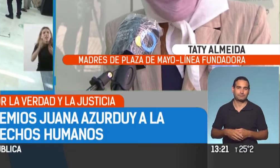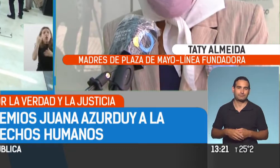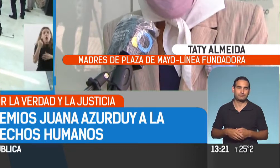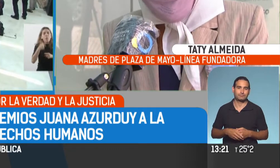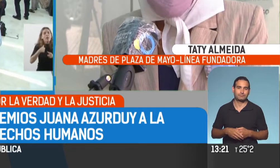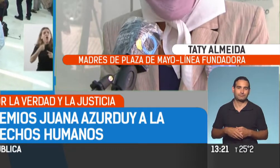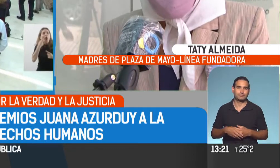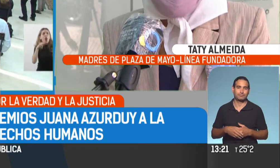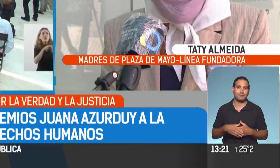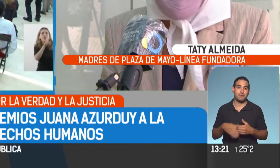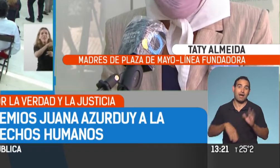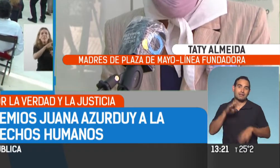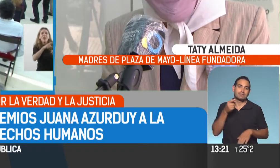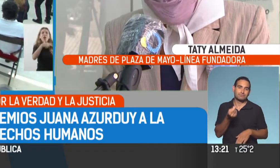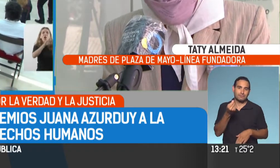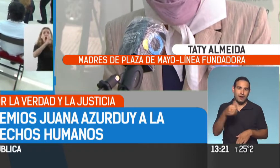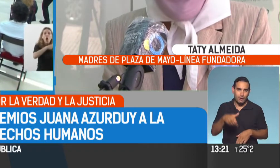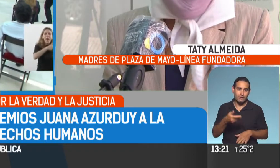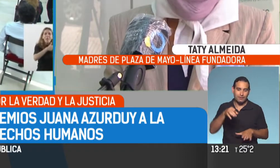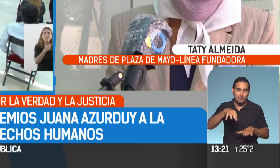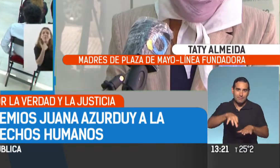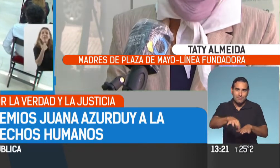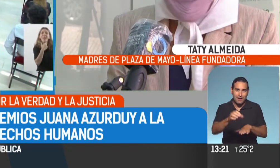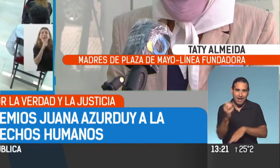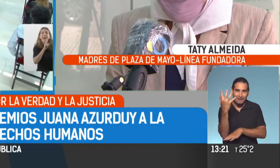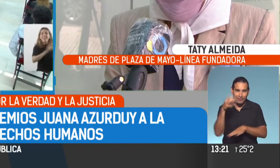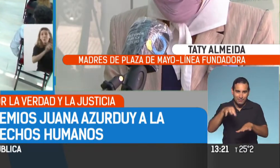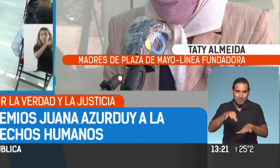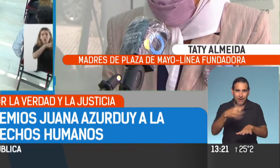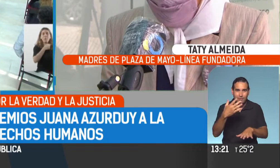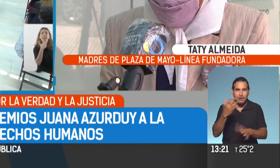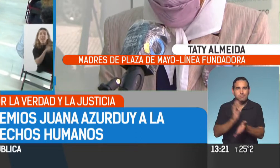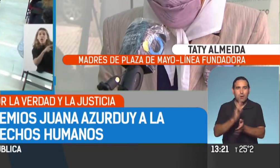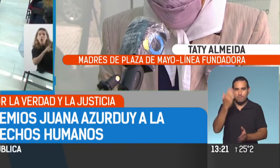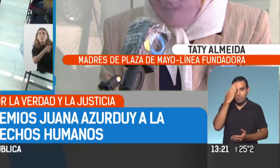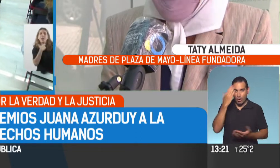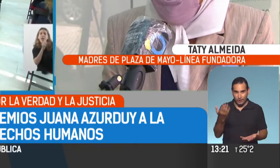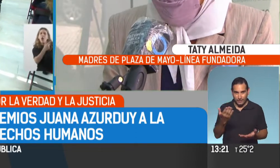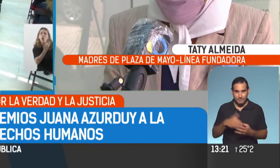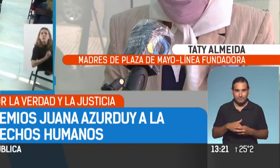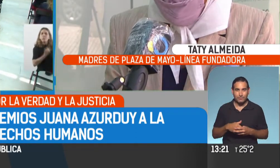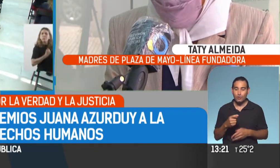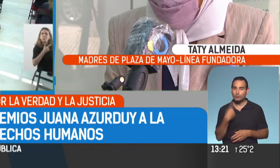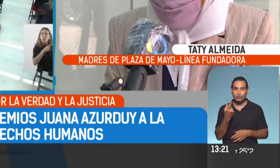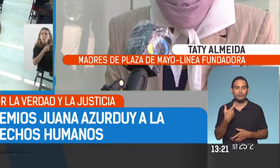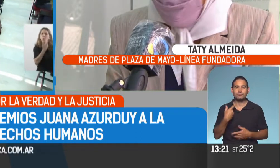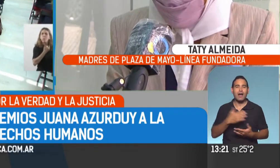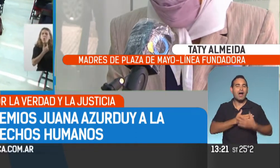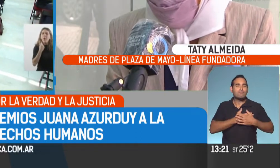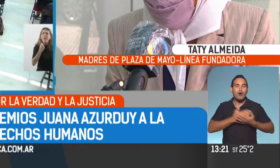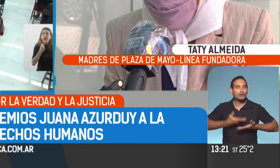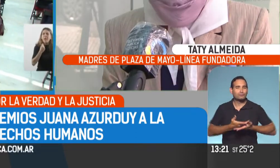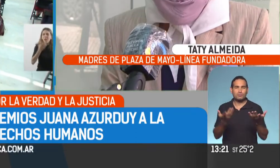con la sembrada de memoria, ¿no es cierto? Porque nosotros sembramos amor,